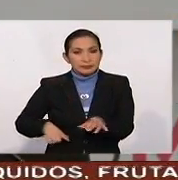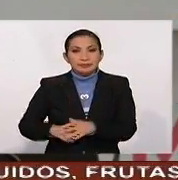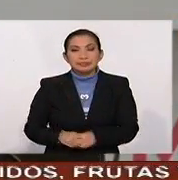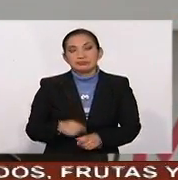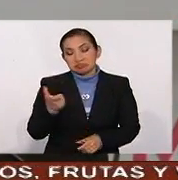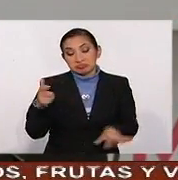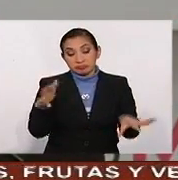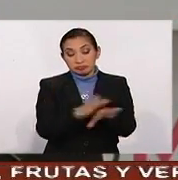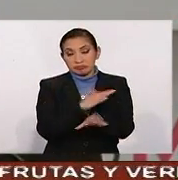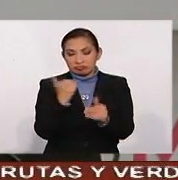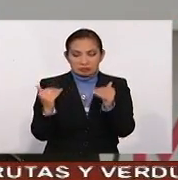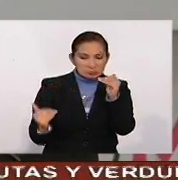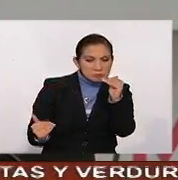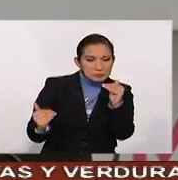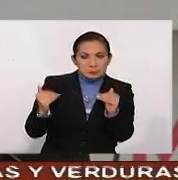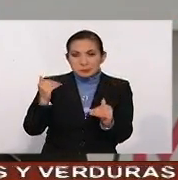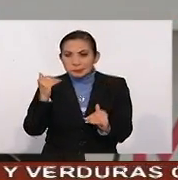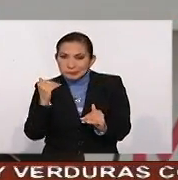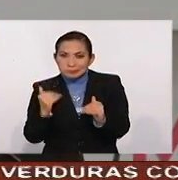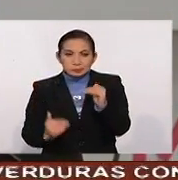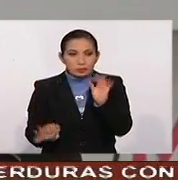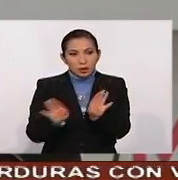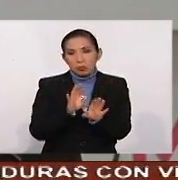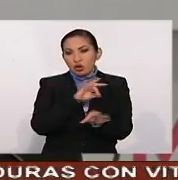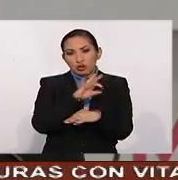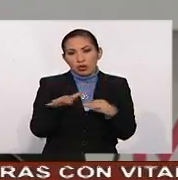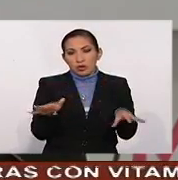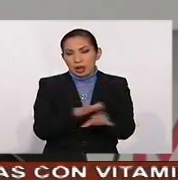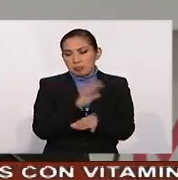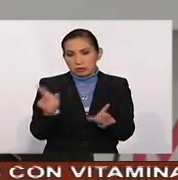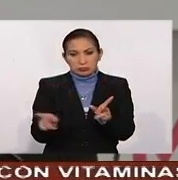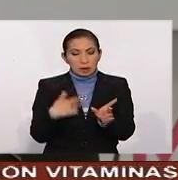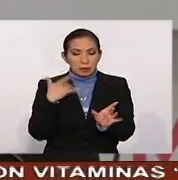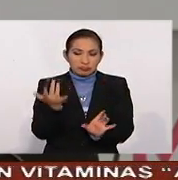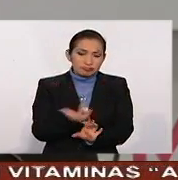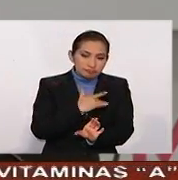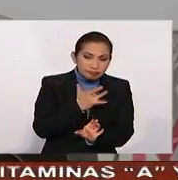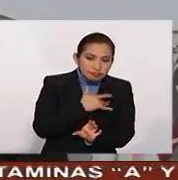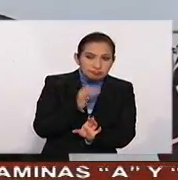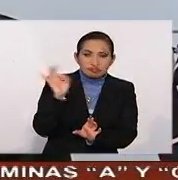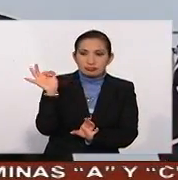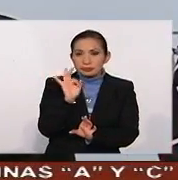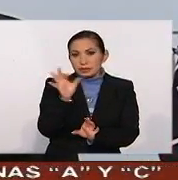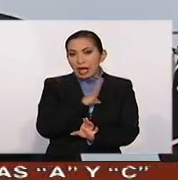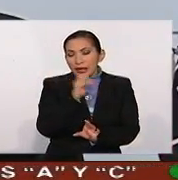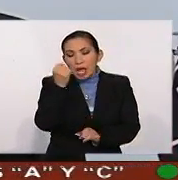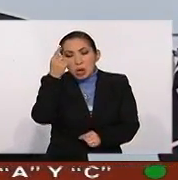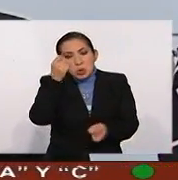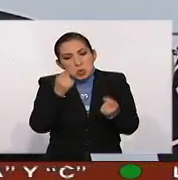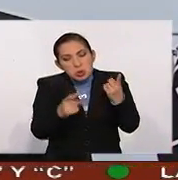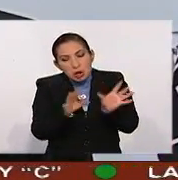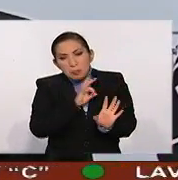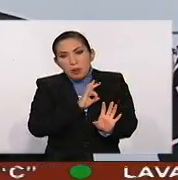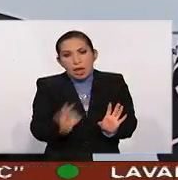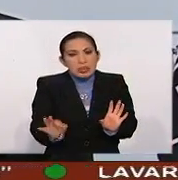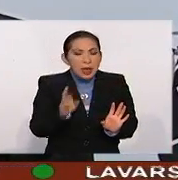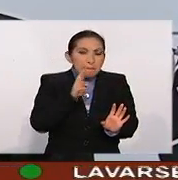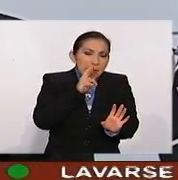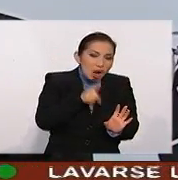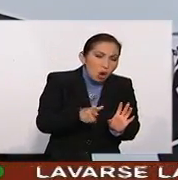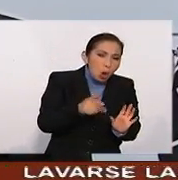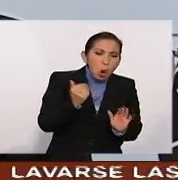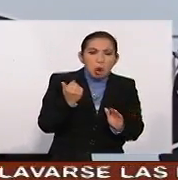una reforma equilibrada, y como toda reforma pues es perfectible. Quizás hay algunas cosas que pudieron haberse